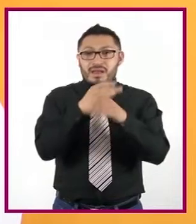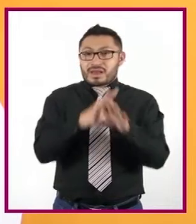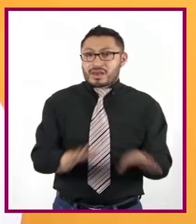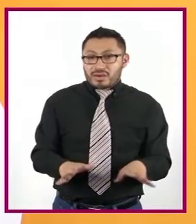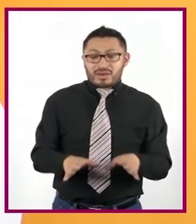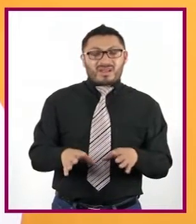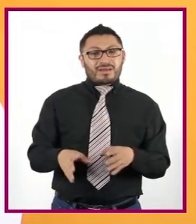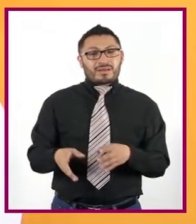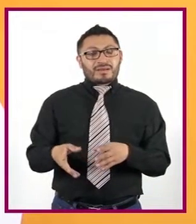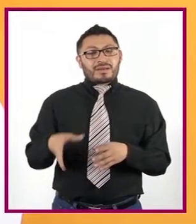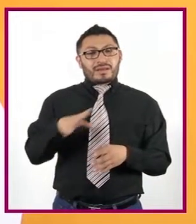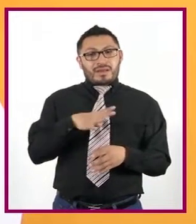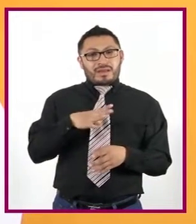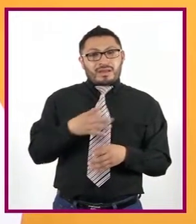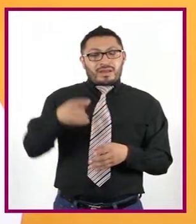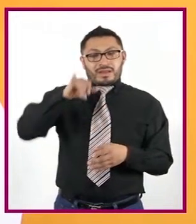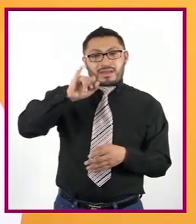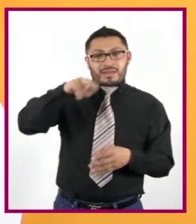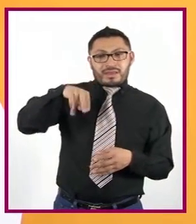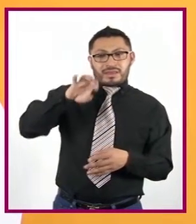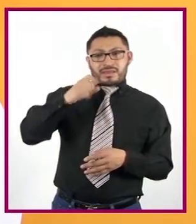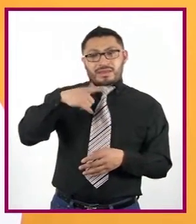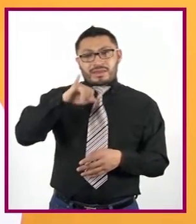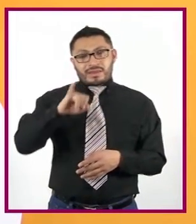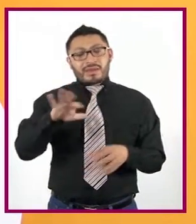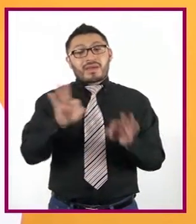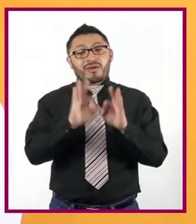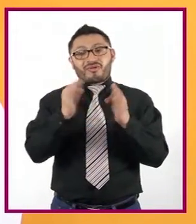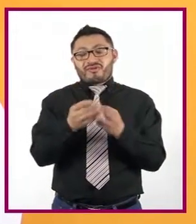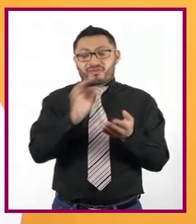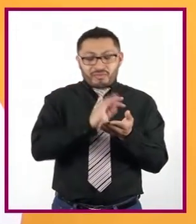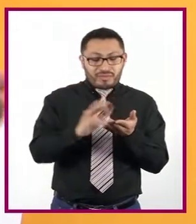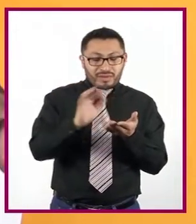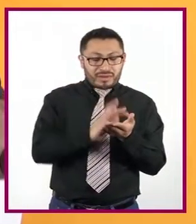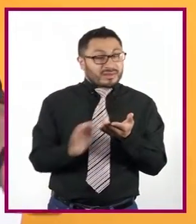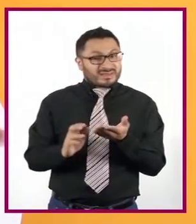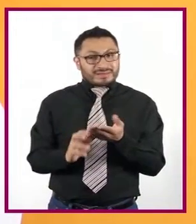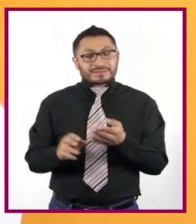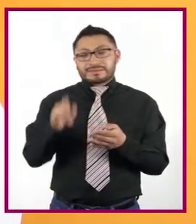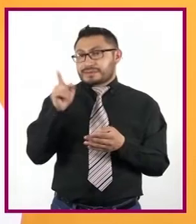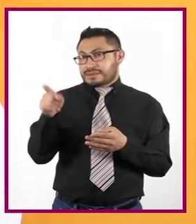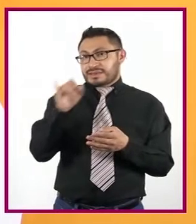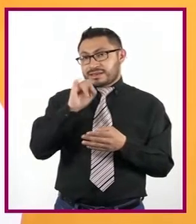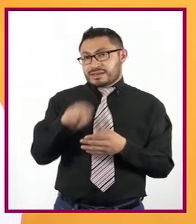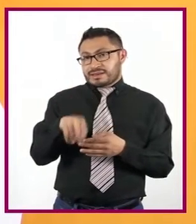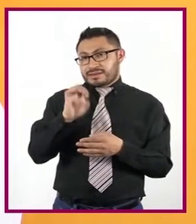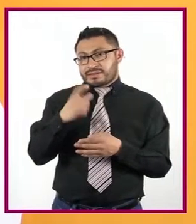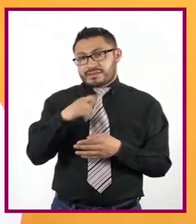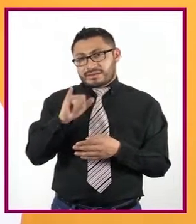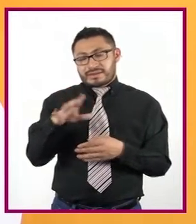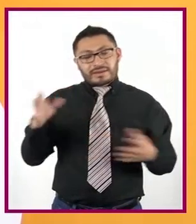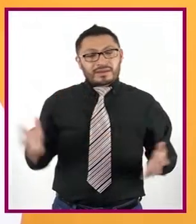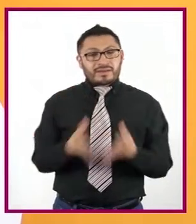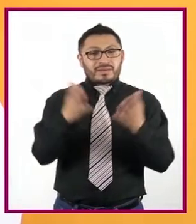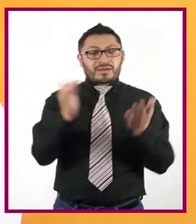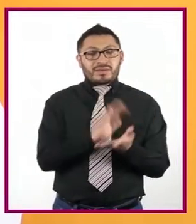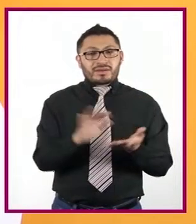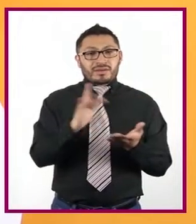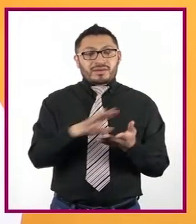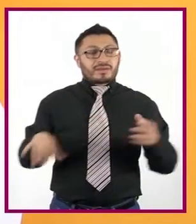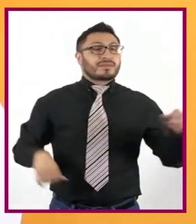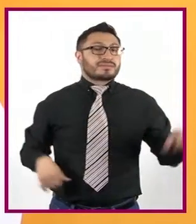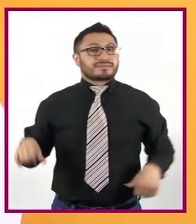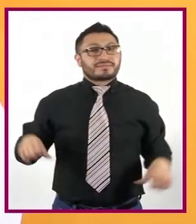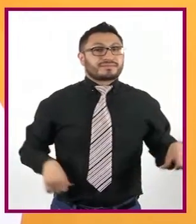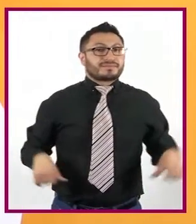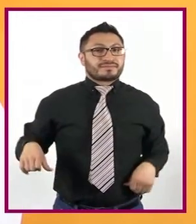información proveniente del INEGI sobre el módulo de lectura. Según el INEGI, el fomento a la lectura es una